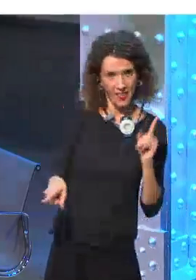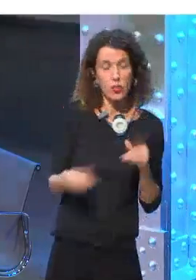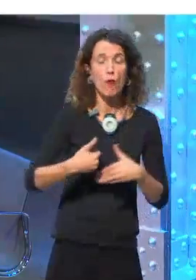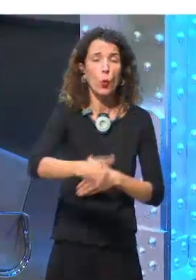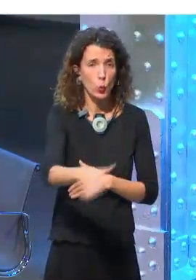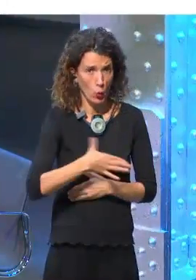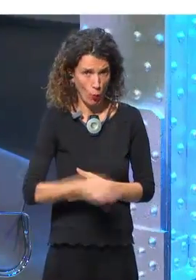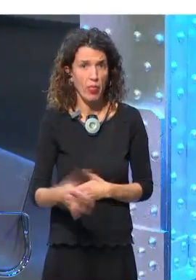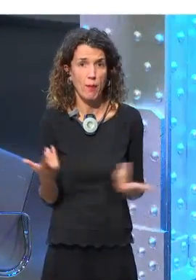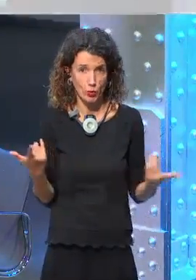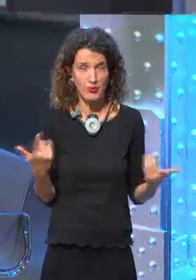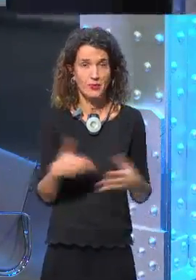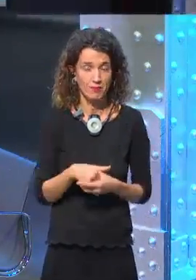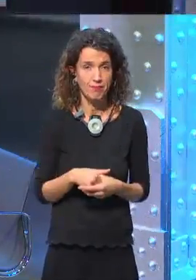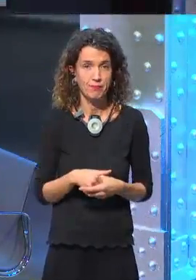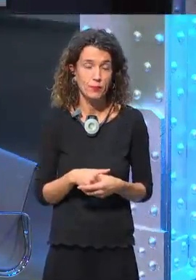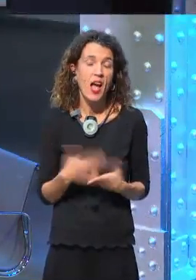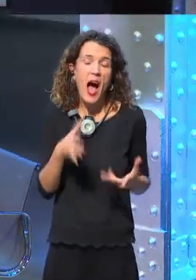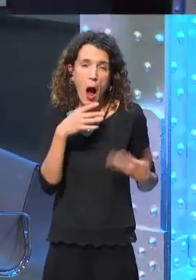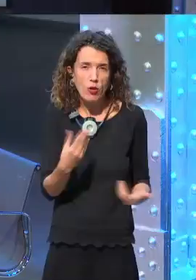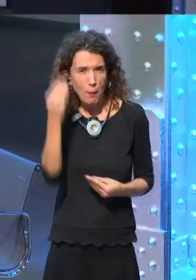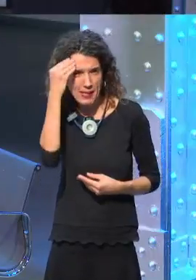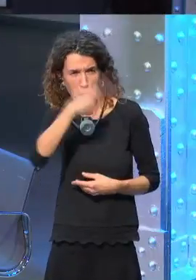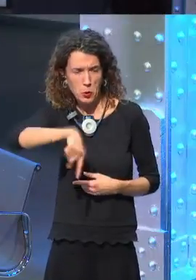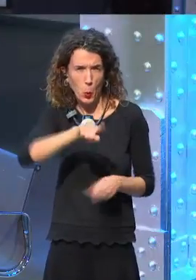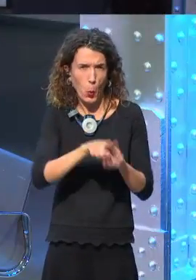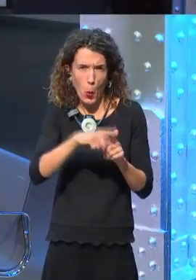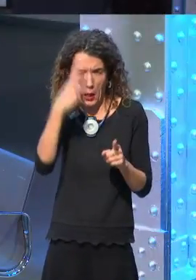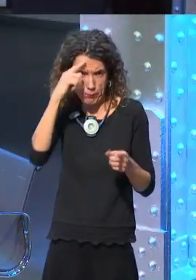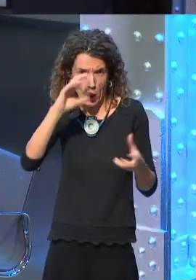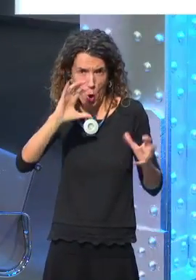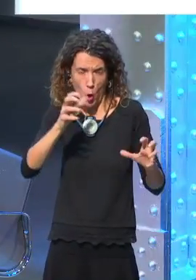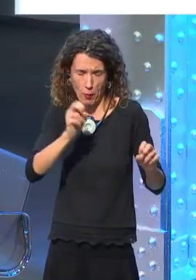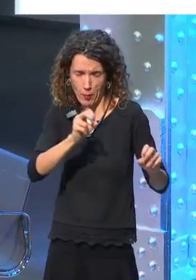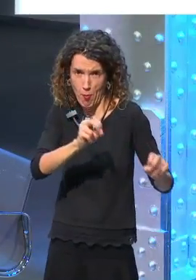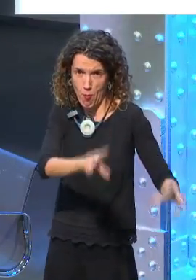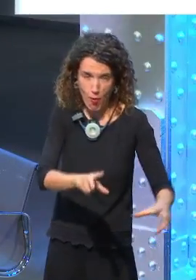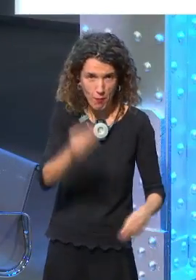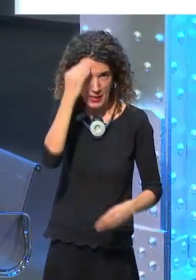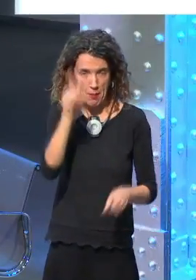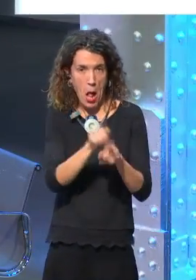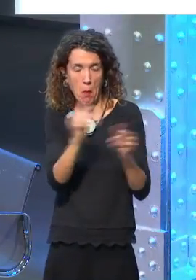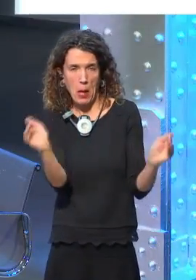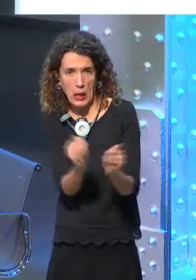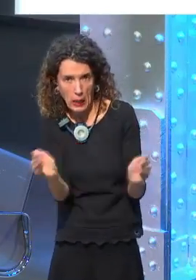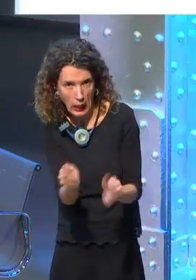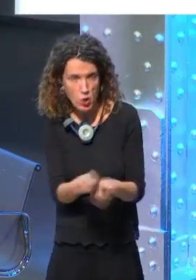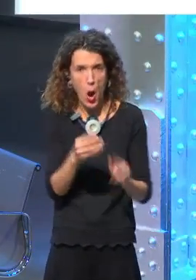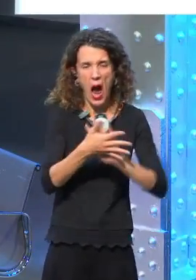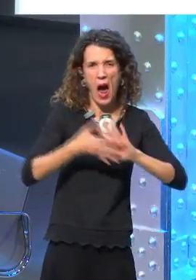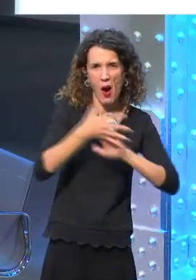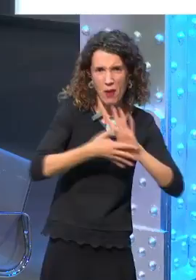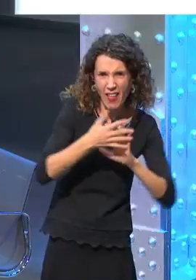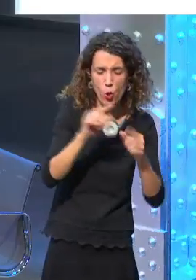en el futuro. Bueno, ahora seguro que estáis pensando que esto se está volviendo cada vez más loco, cada vez más pequeño. Estamos hablando